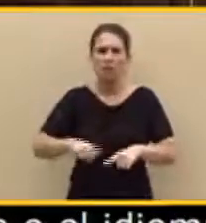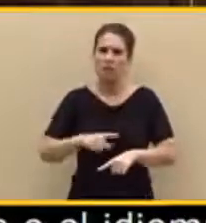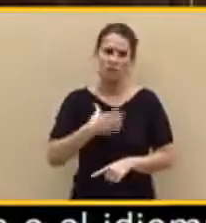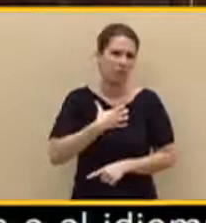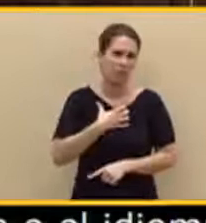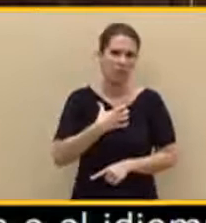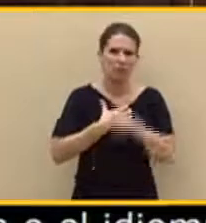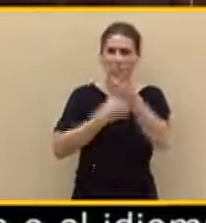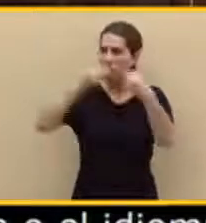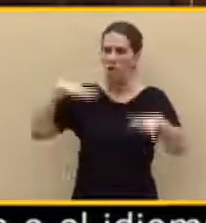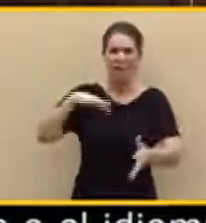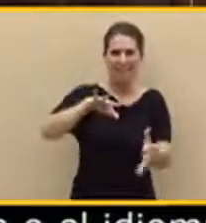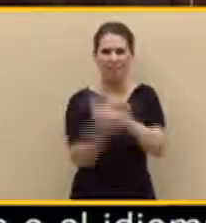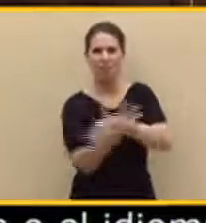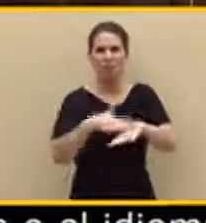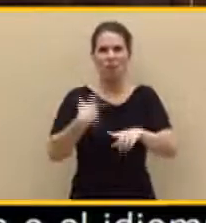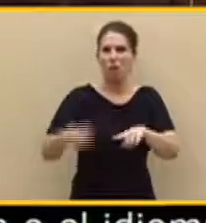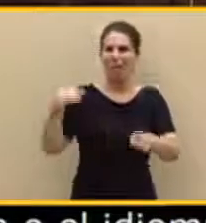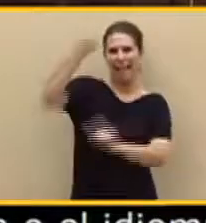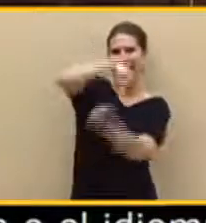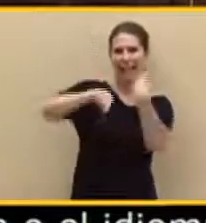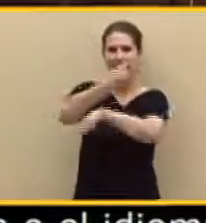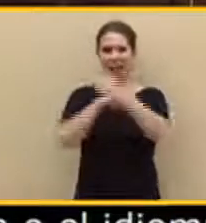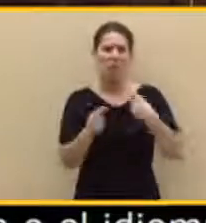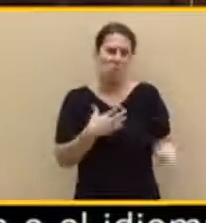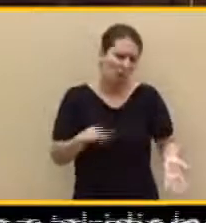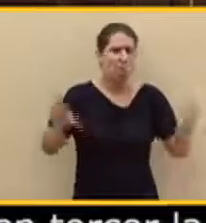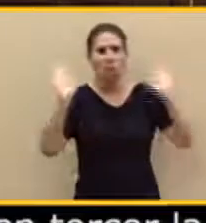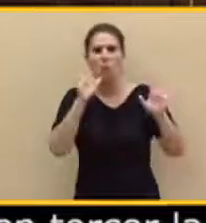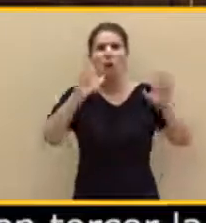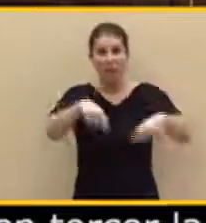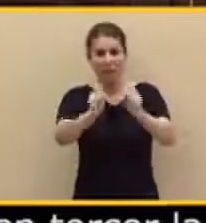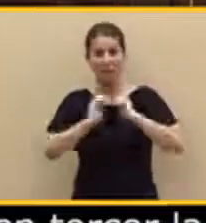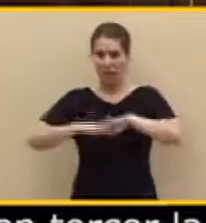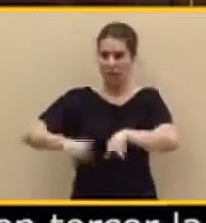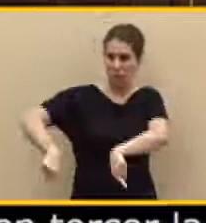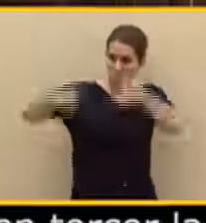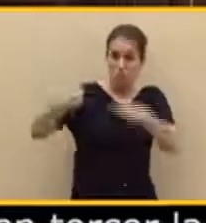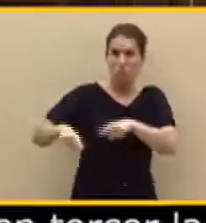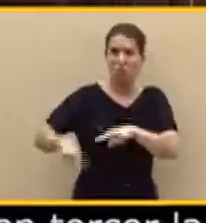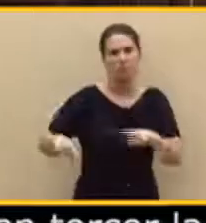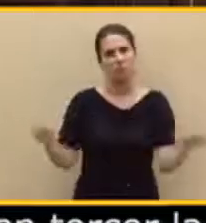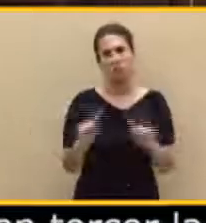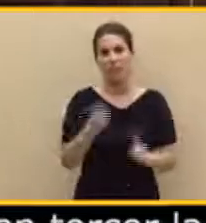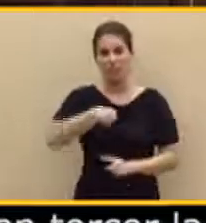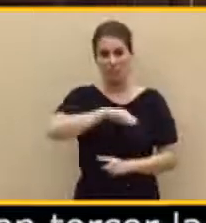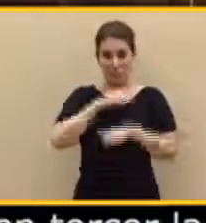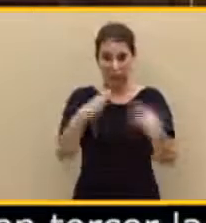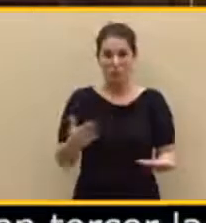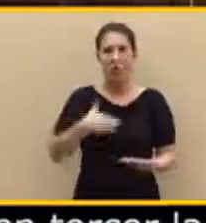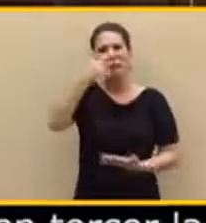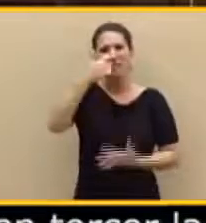para que diga lo que no fue, pero no van a ponernos a pelear entre nosotros. Y la España que está en marcha lleva la fraternidad por bandera,